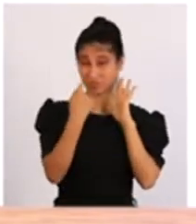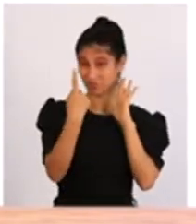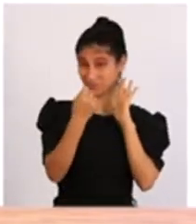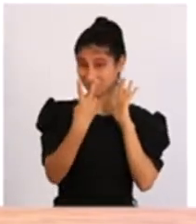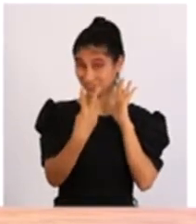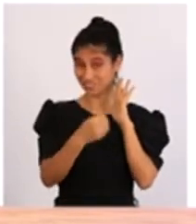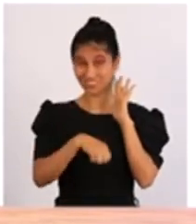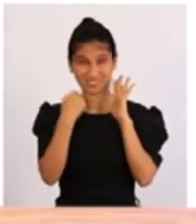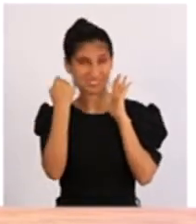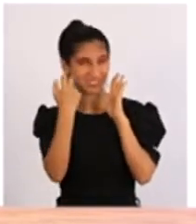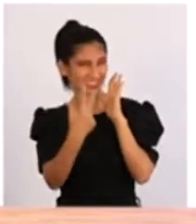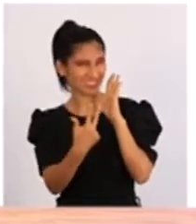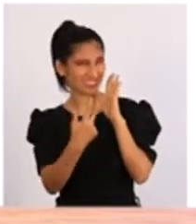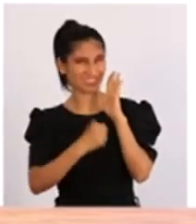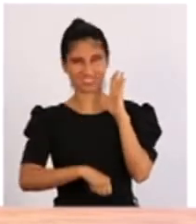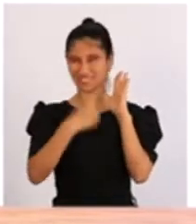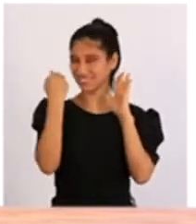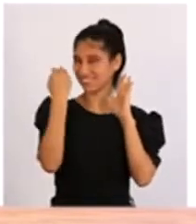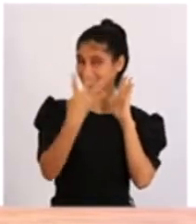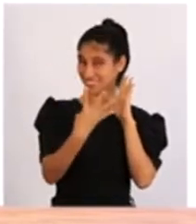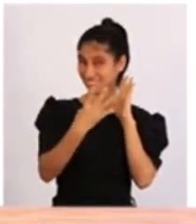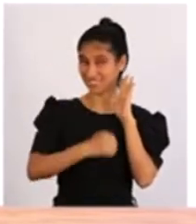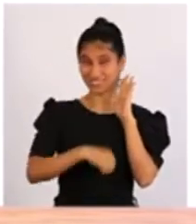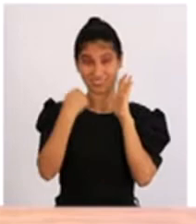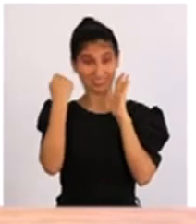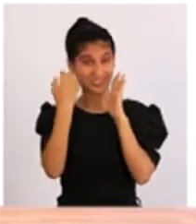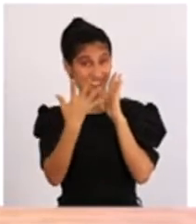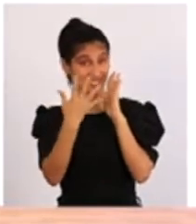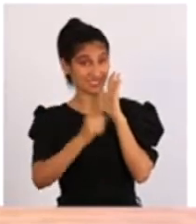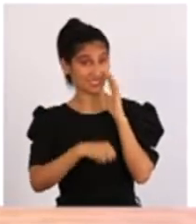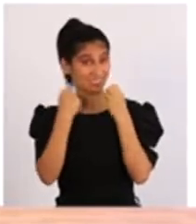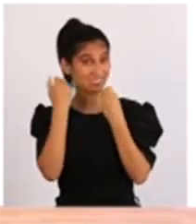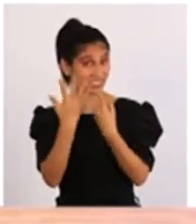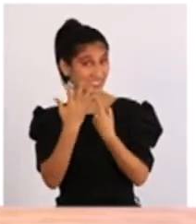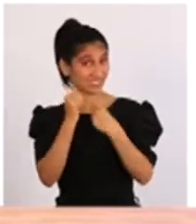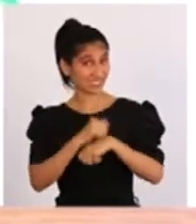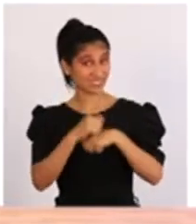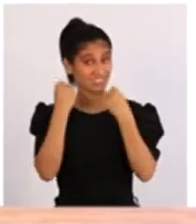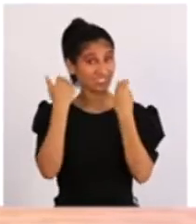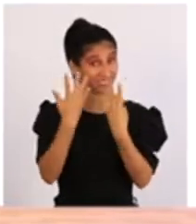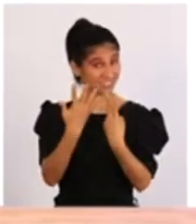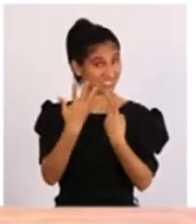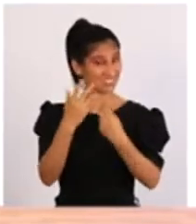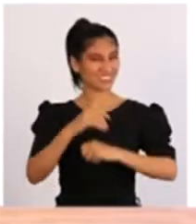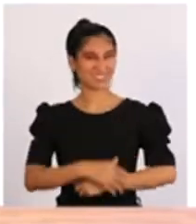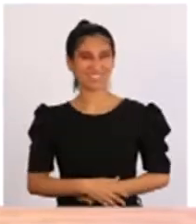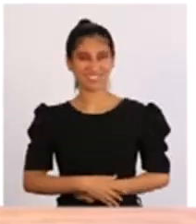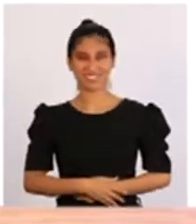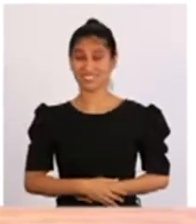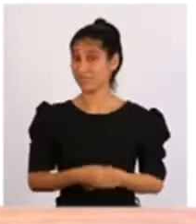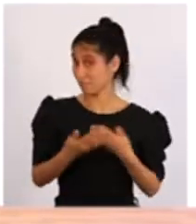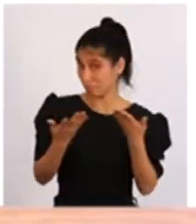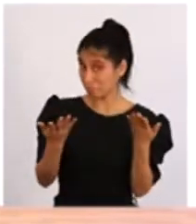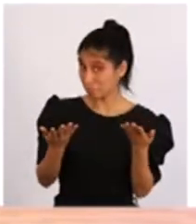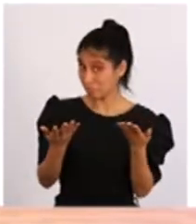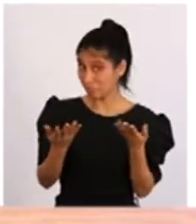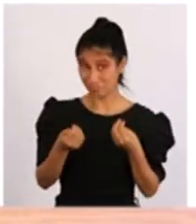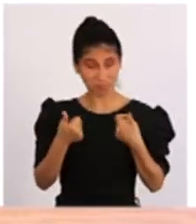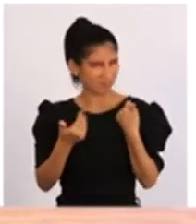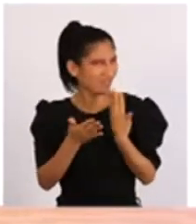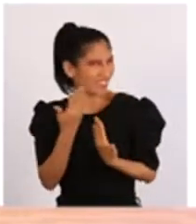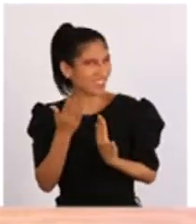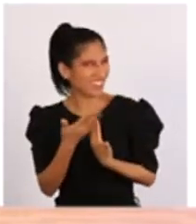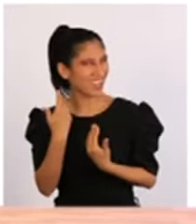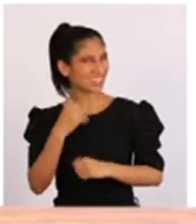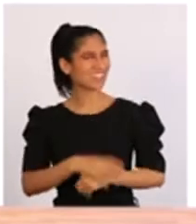1, 2, 3, 4, 5, 6 y 7. ¿Qué tal?